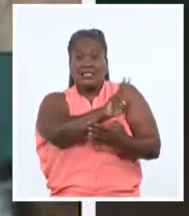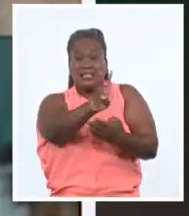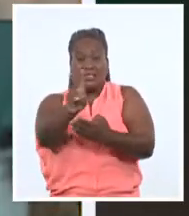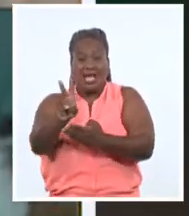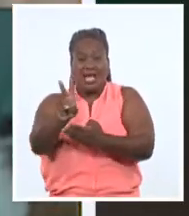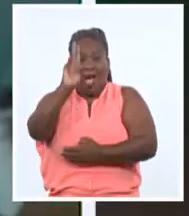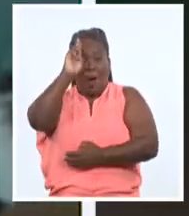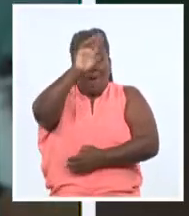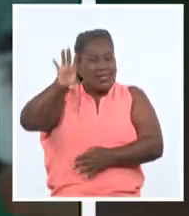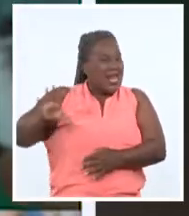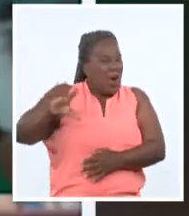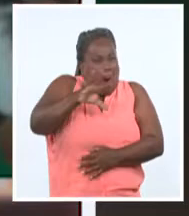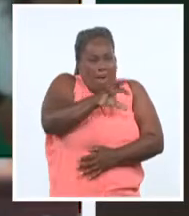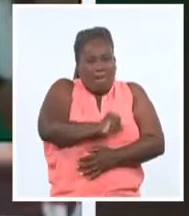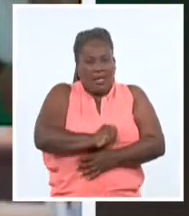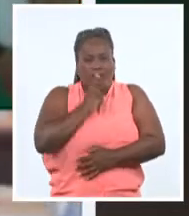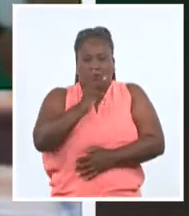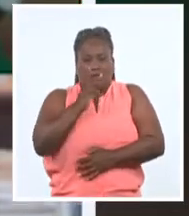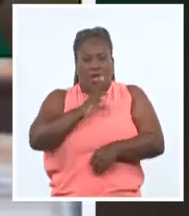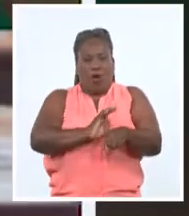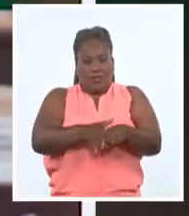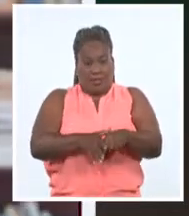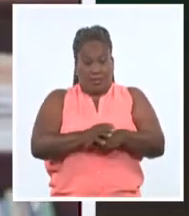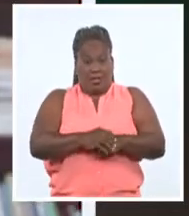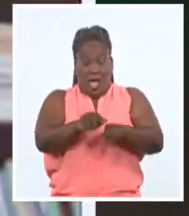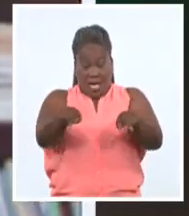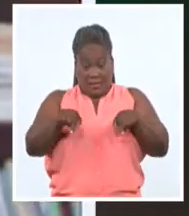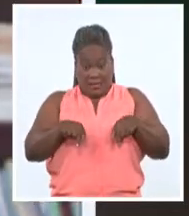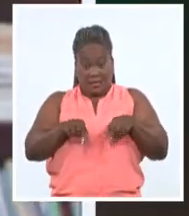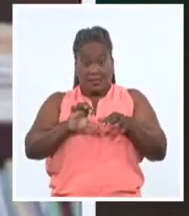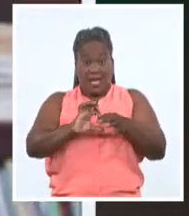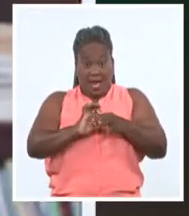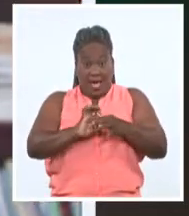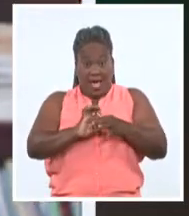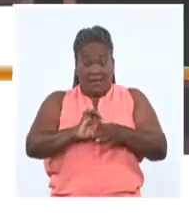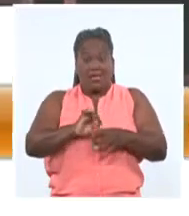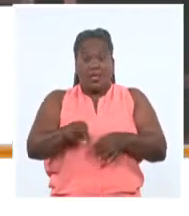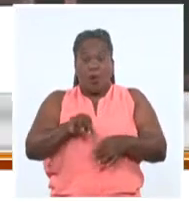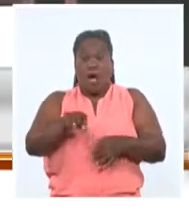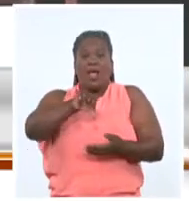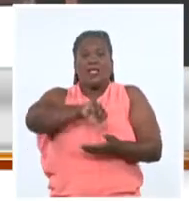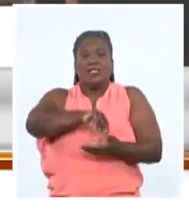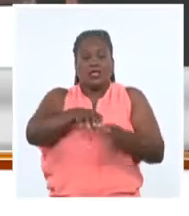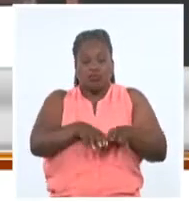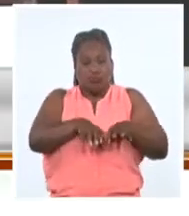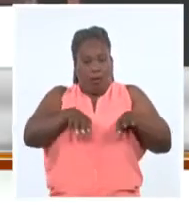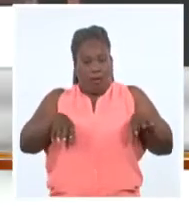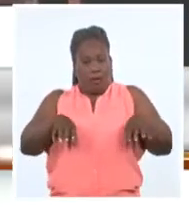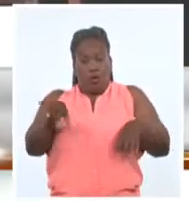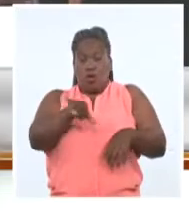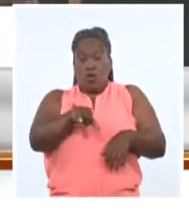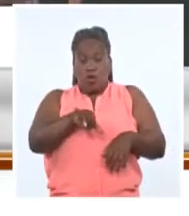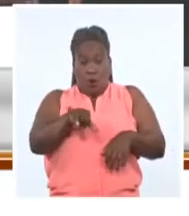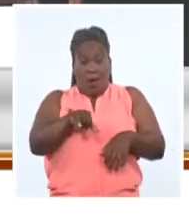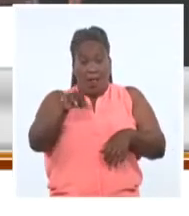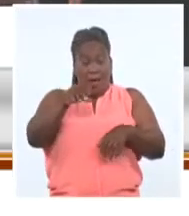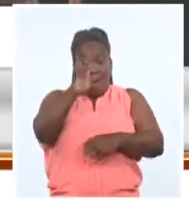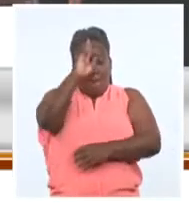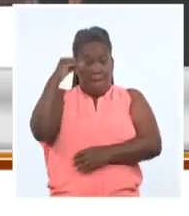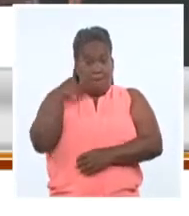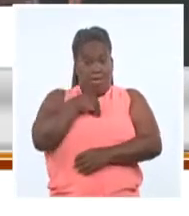Habana y entre las terapias intensivas y también en centros de aislamiento. Conforme ellos estaban aprendiendo de la enfermedad,